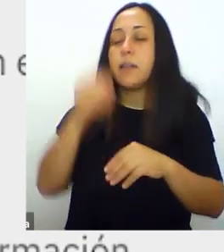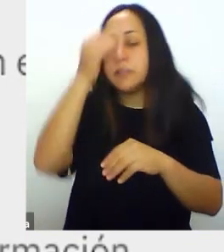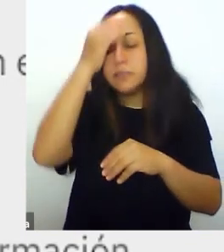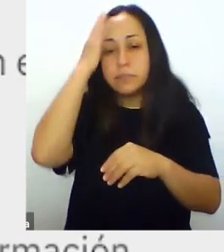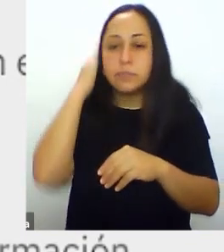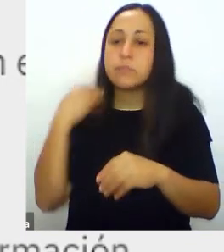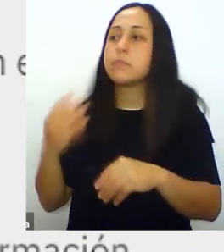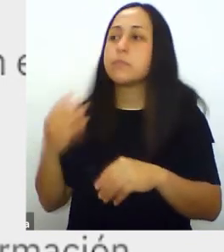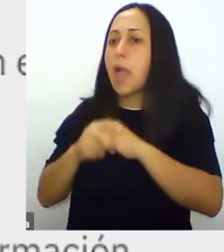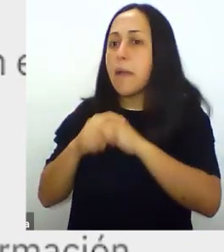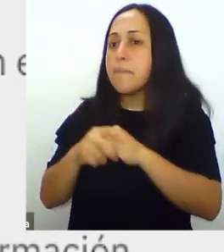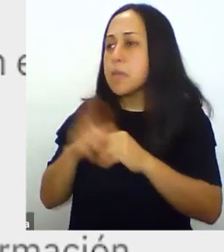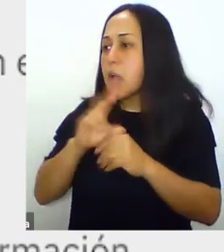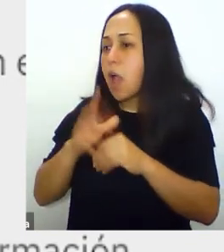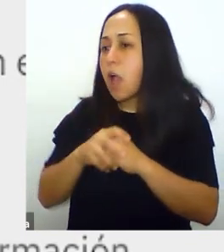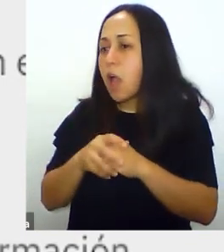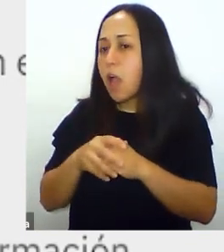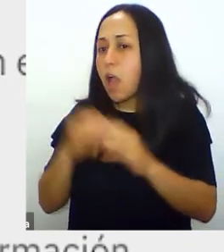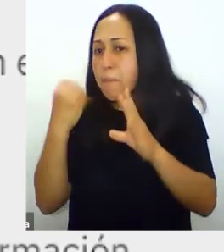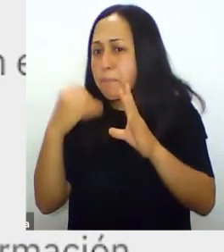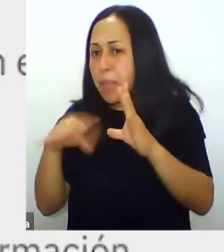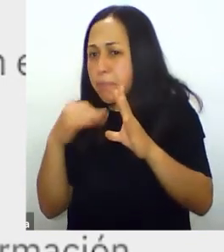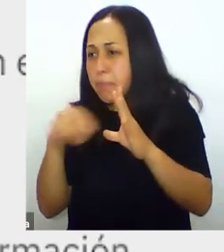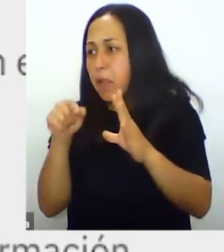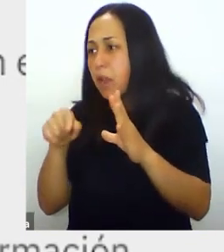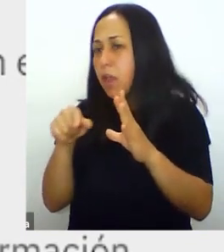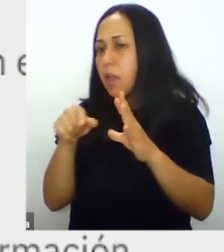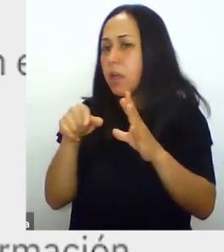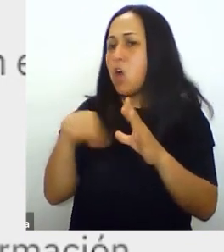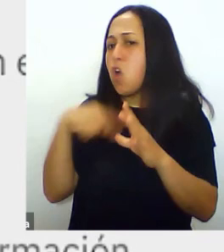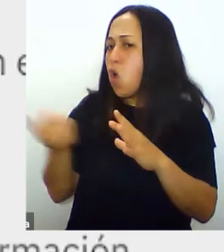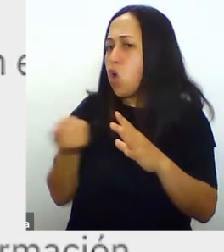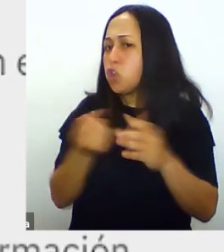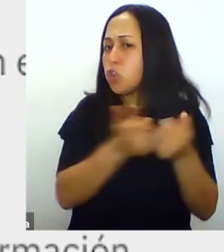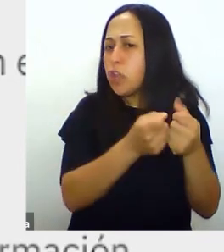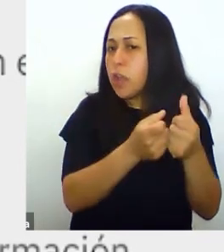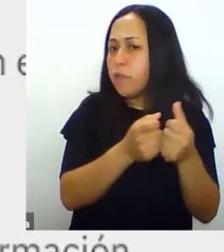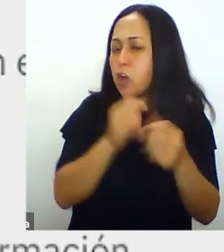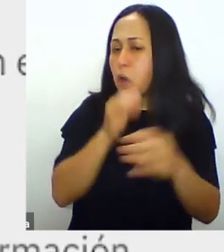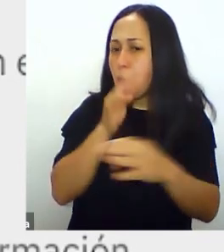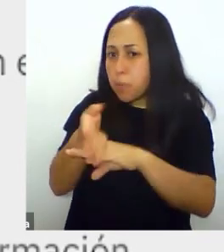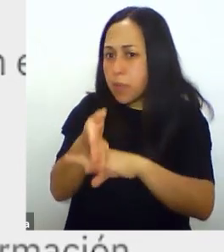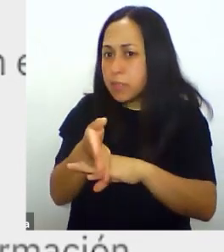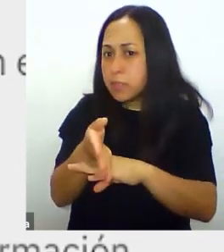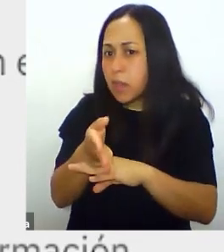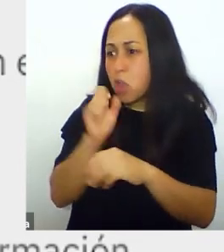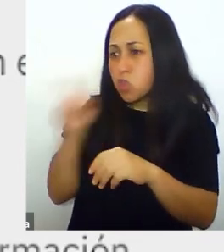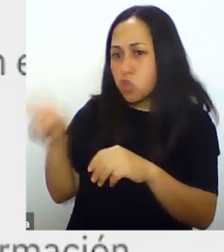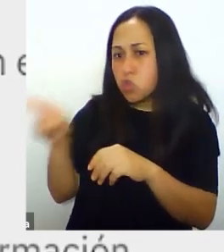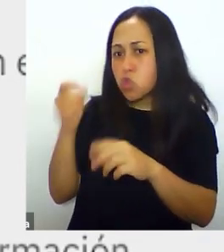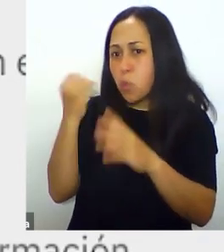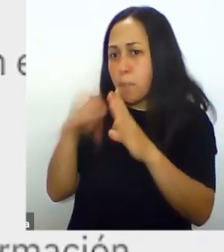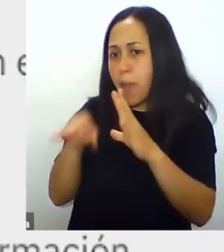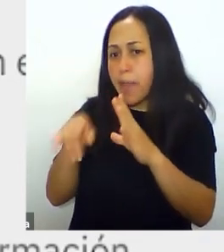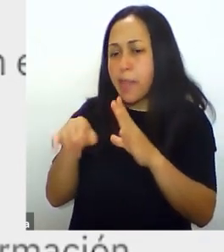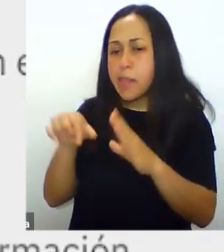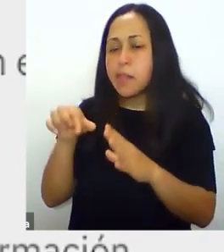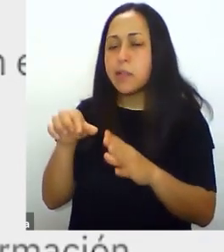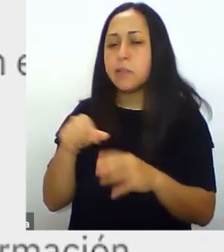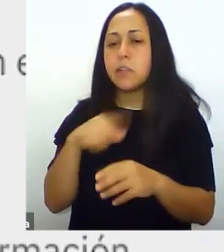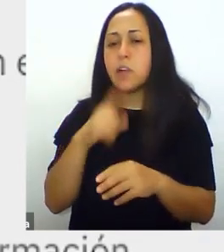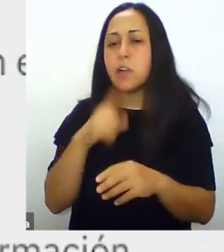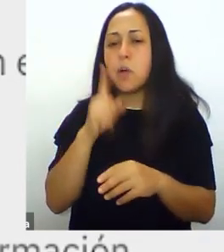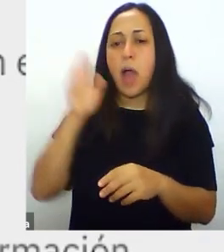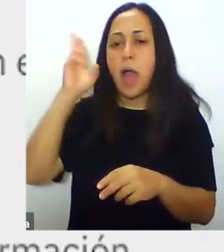detecta que el correo de ella estaba siendo revisado por un teléfono iPhone que no era de ella. Entonces,